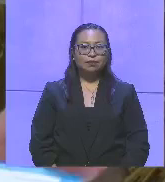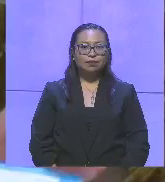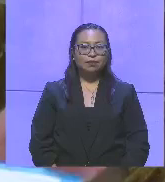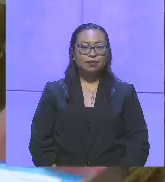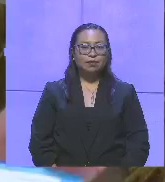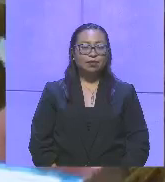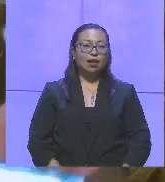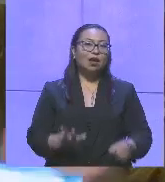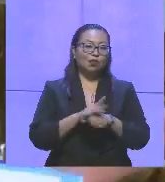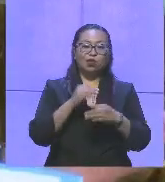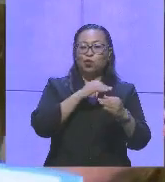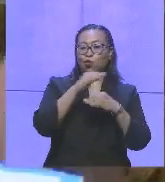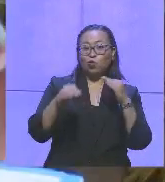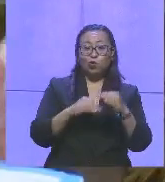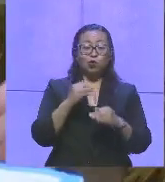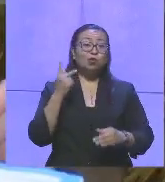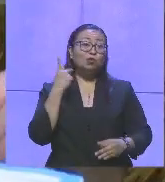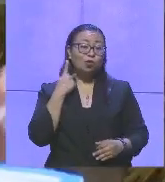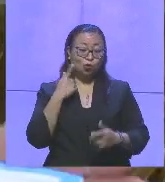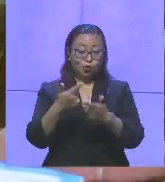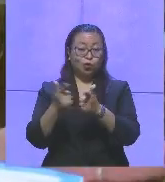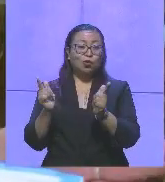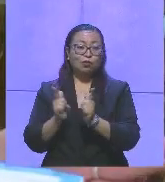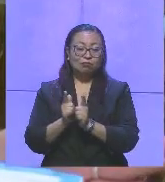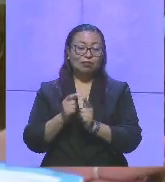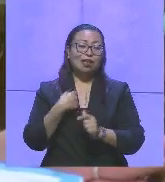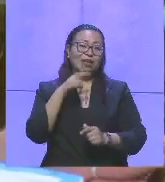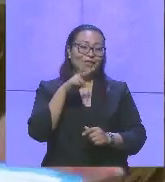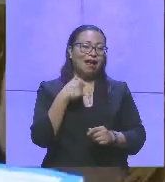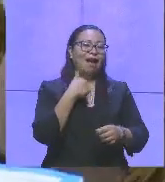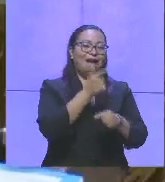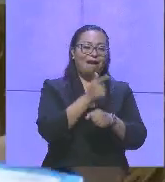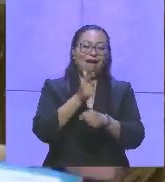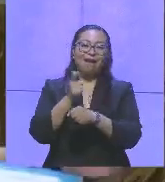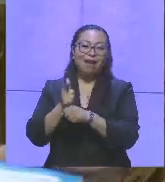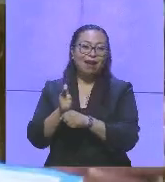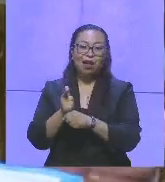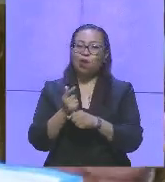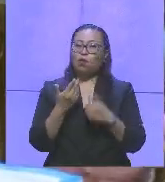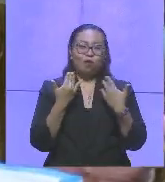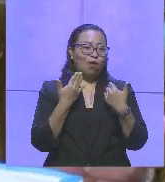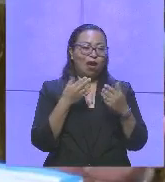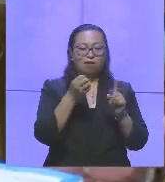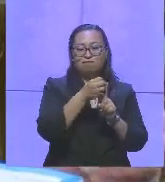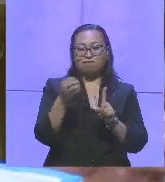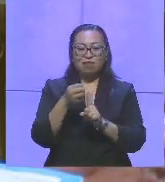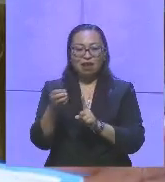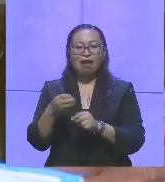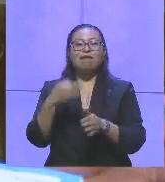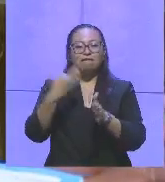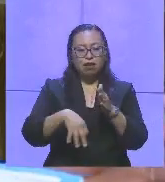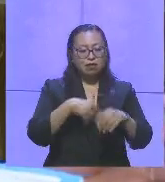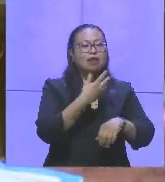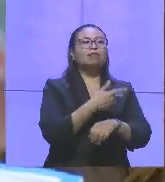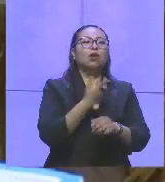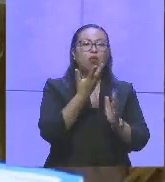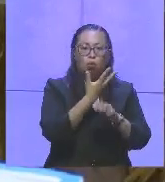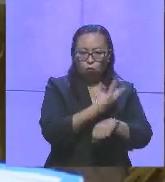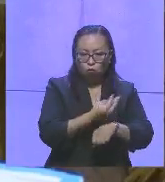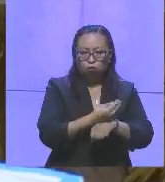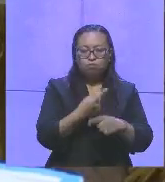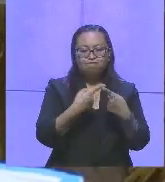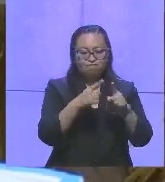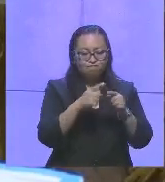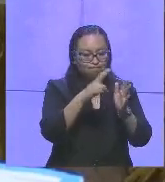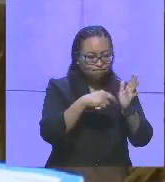de todos los partidos políticos, claro, nos damos cuenta que ninguno cumplía con esto, les ordenamos a todos que los modifiquen, pero parece que no gustó. Entonces